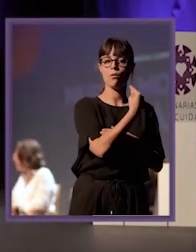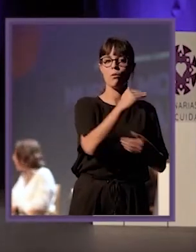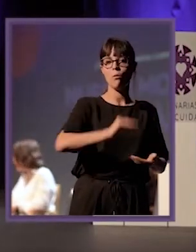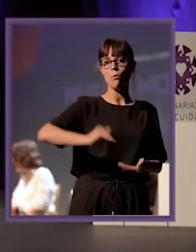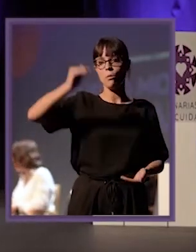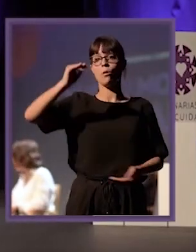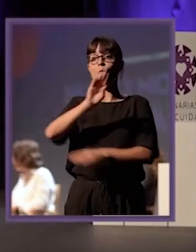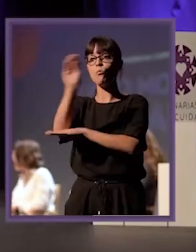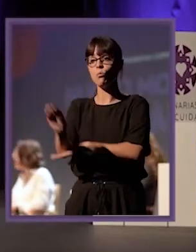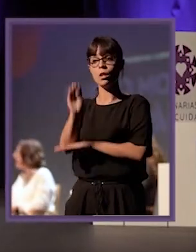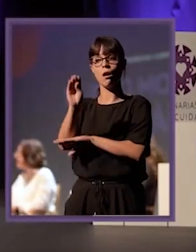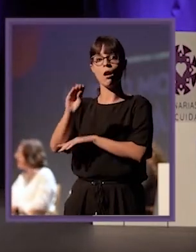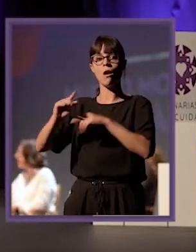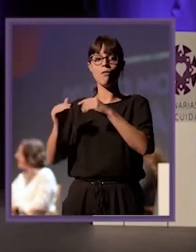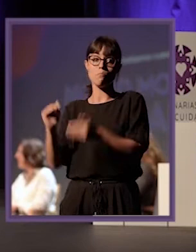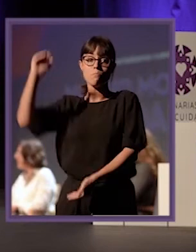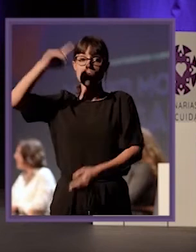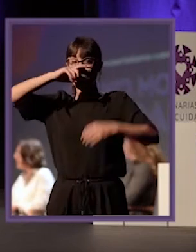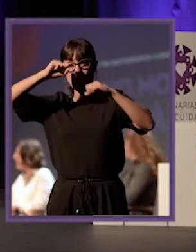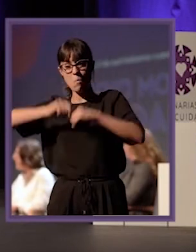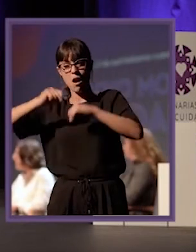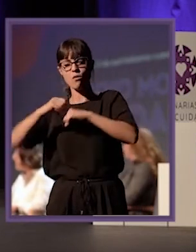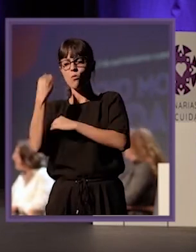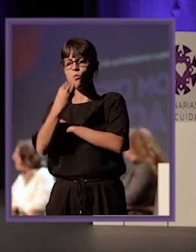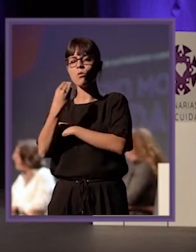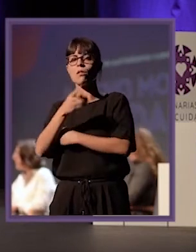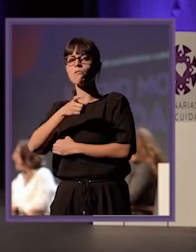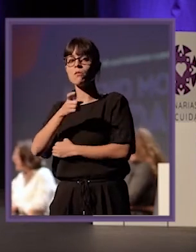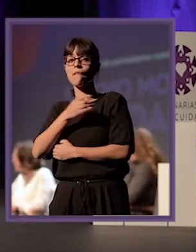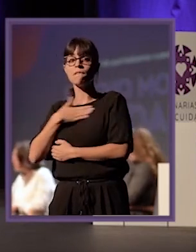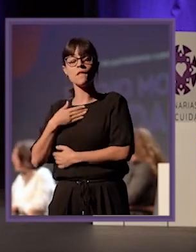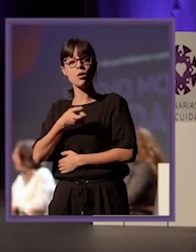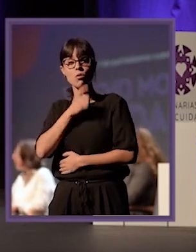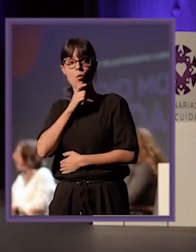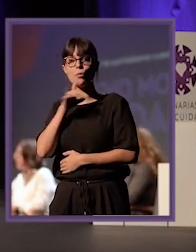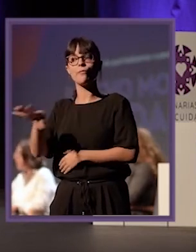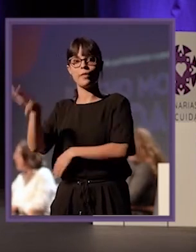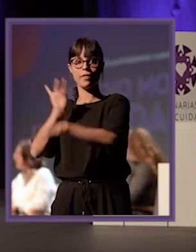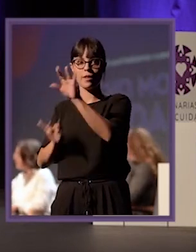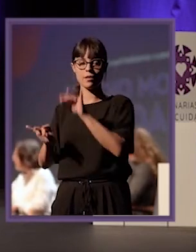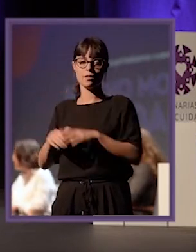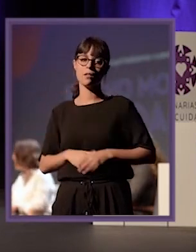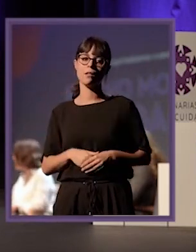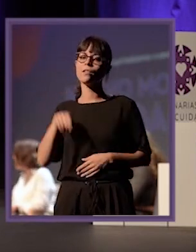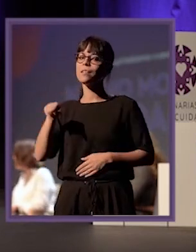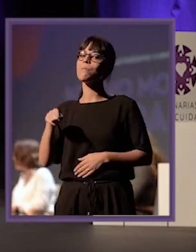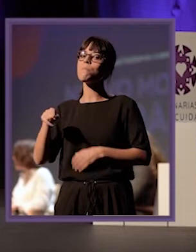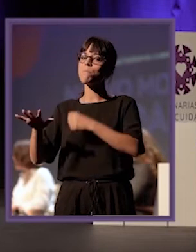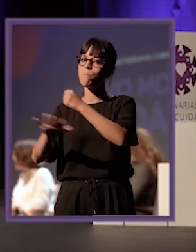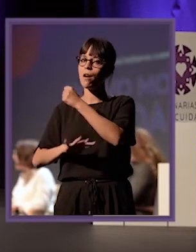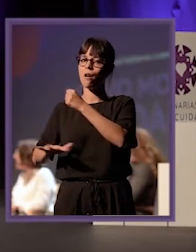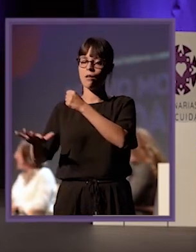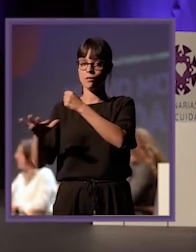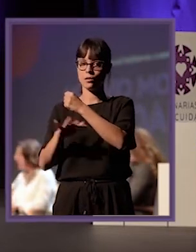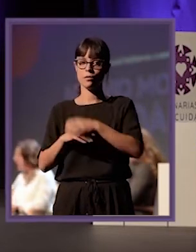ser cuidadas o cuáles serán nuestras decisiones. Y a mí me parece que este es otro de los pilares fundamentales de esta